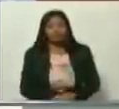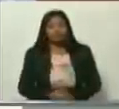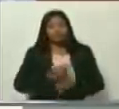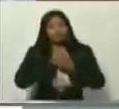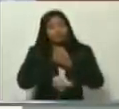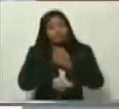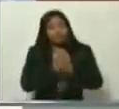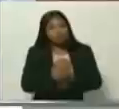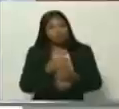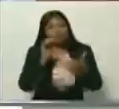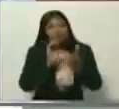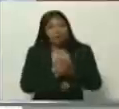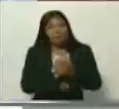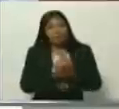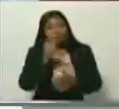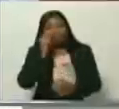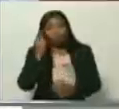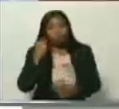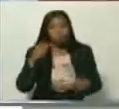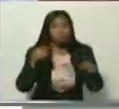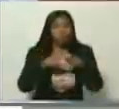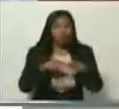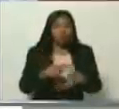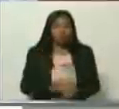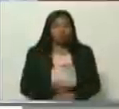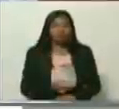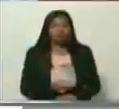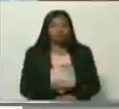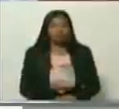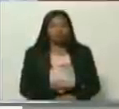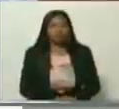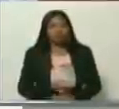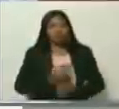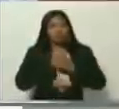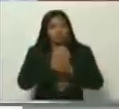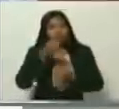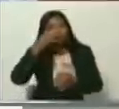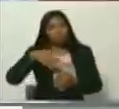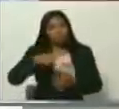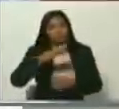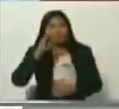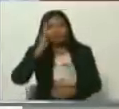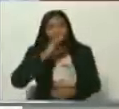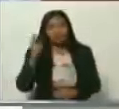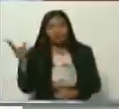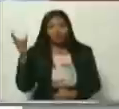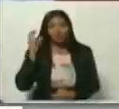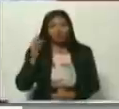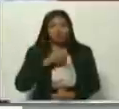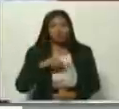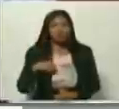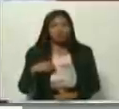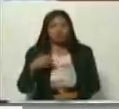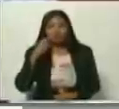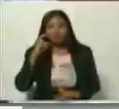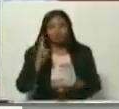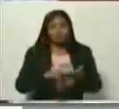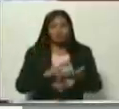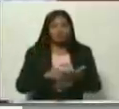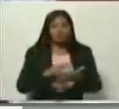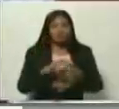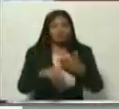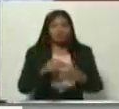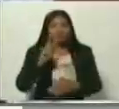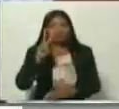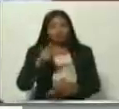queridos amigos de los medios de comunicación, querido pueblo de Barinas que nos escucha, ¿verdad?, son las